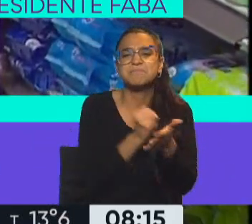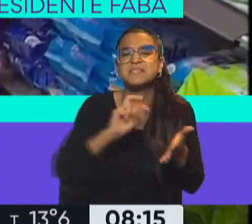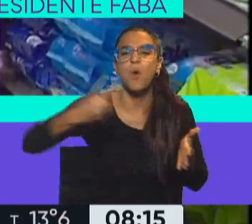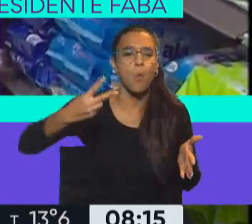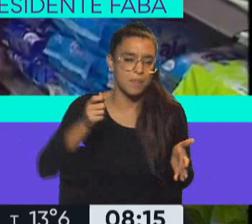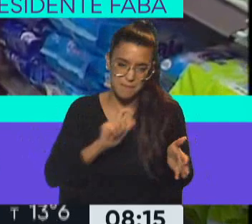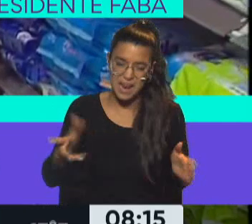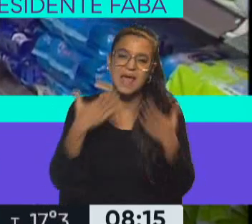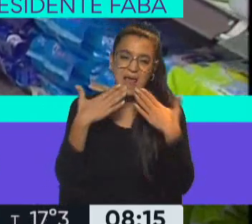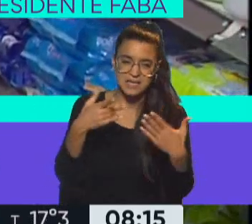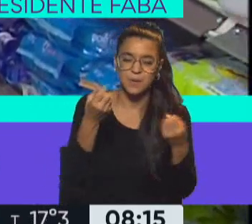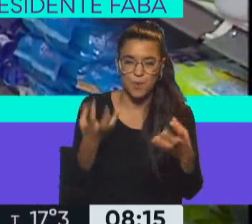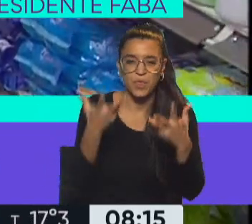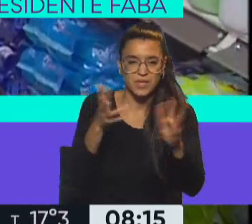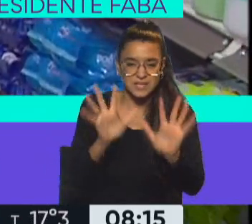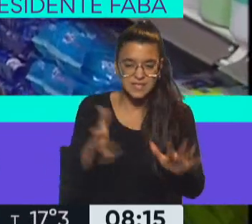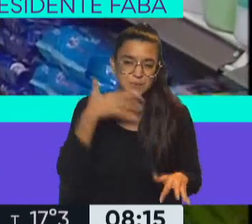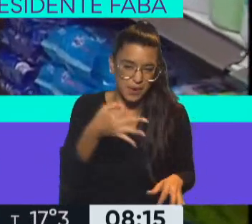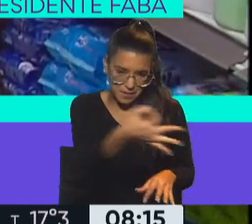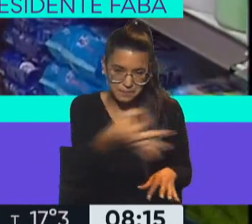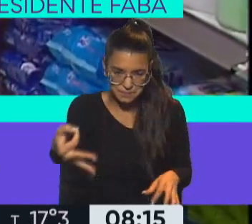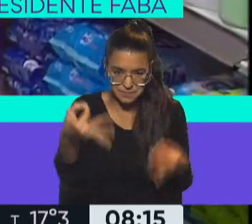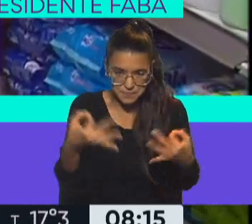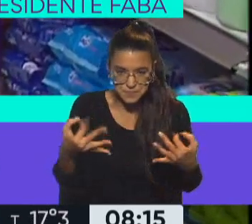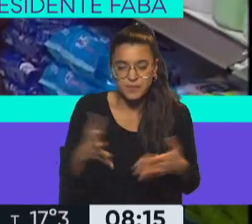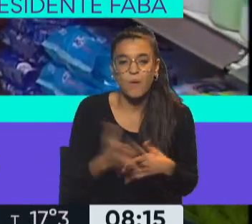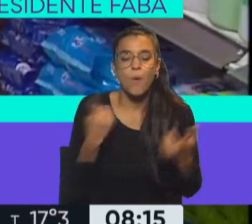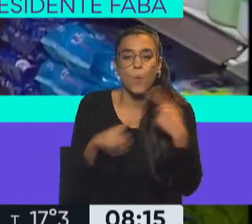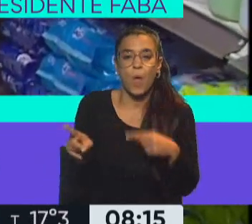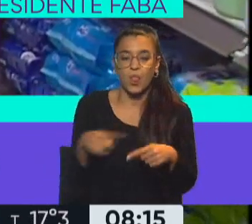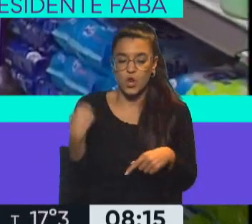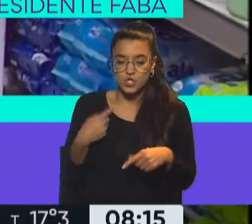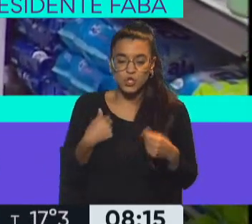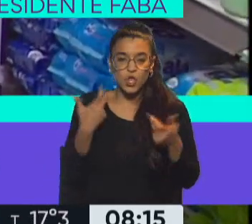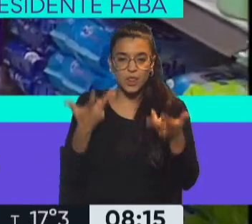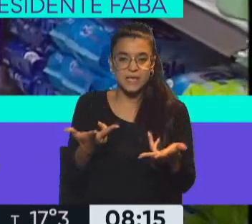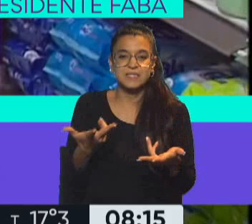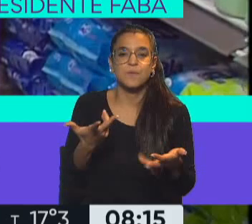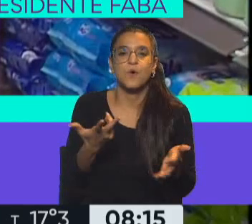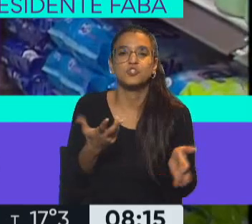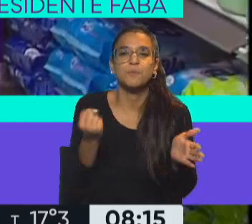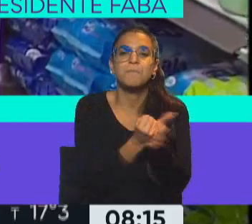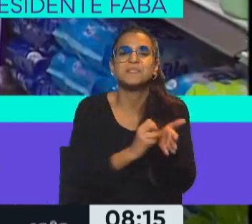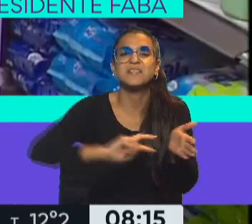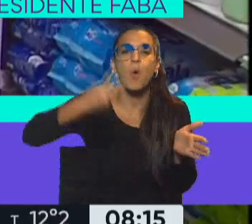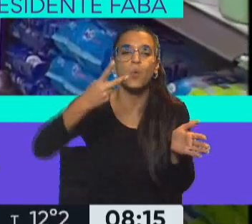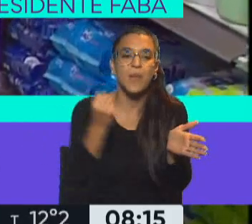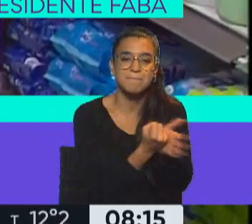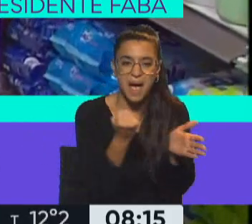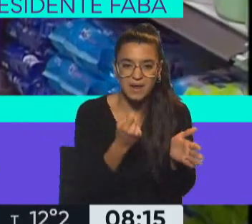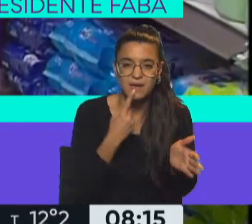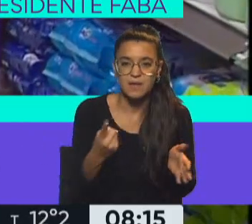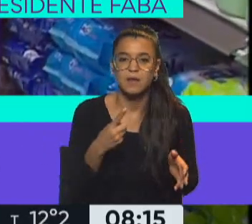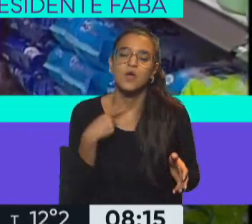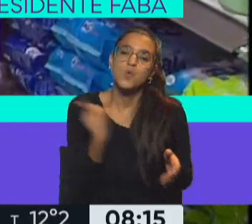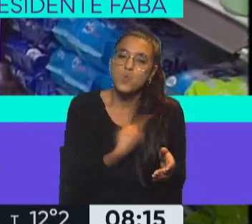y gracias por decirlo así cierto cuando hablamos cuando hablamos de segundas marcas estamos hablando de